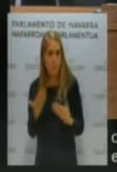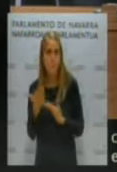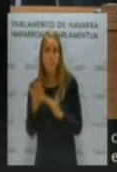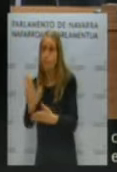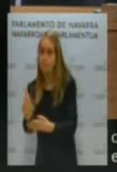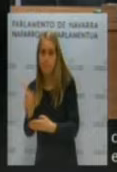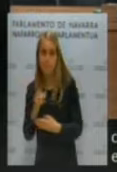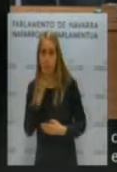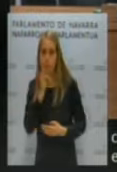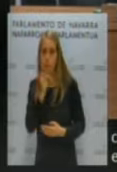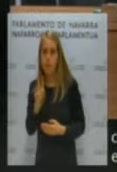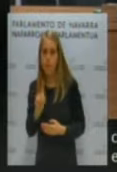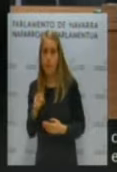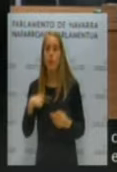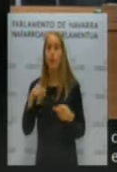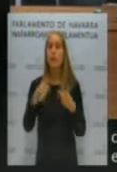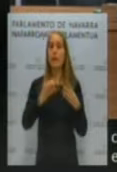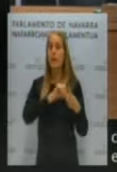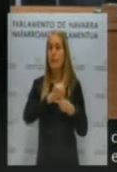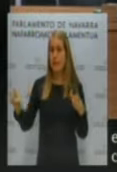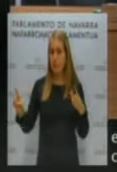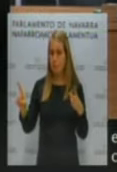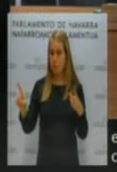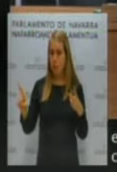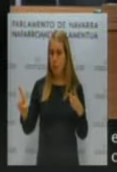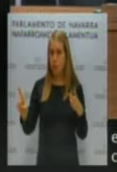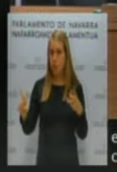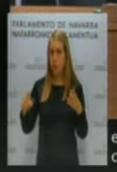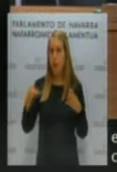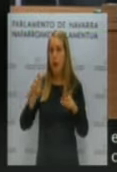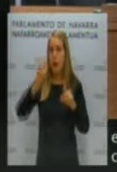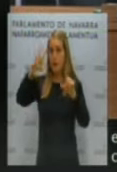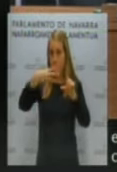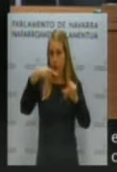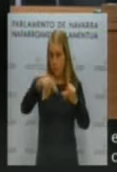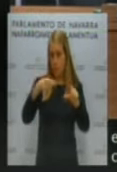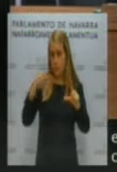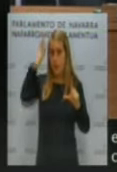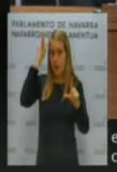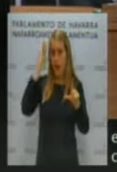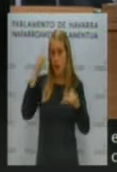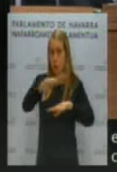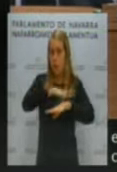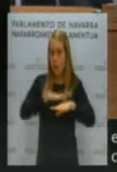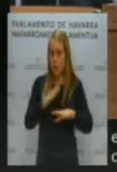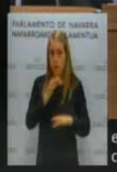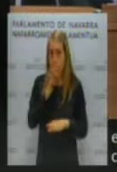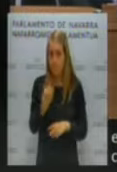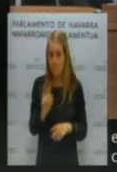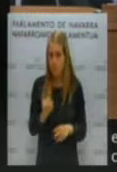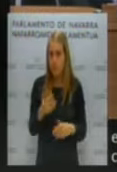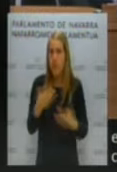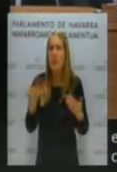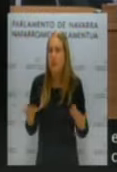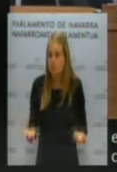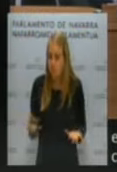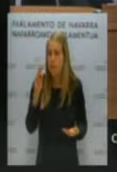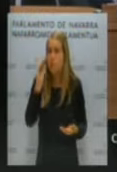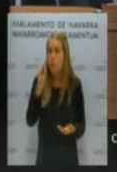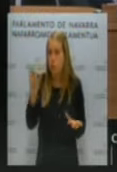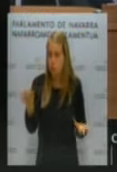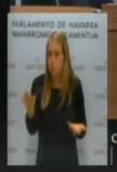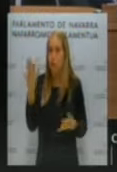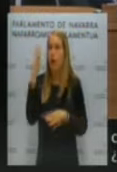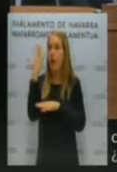ni tan siquiera colgados en el SISNA, en la página web del Gobierno. Y la pregunta es, ¿cómo es posible que Gero